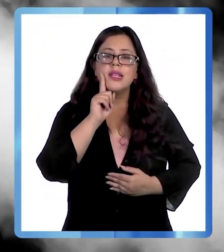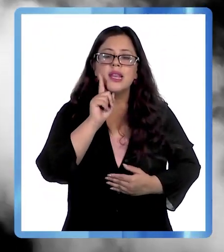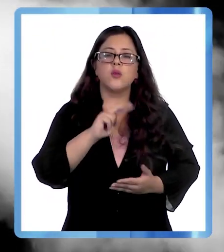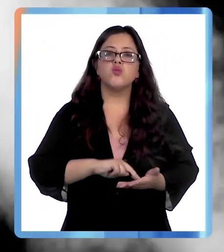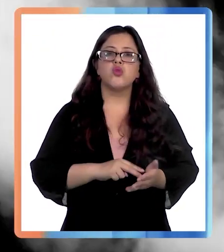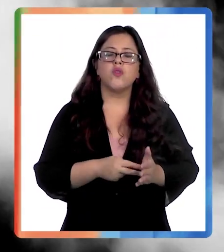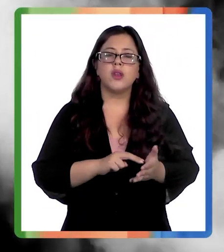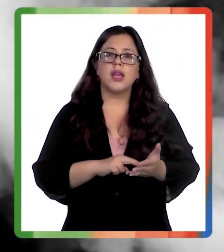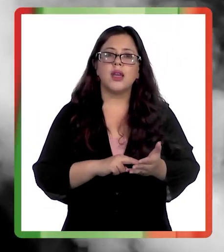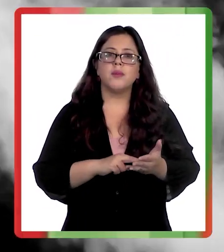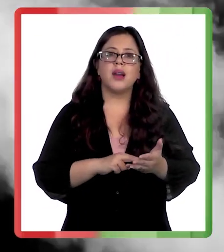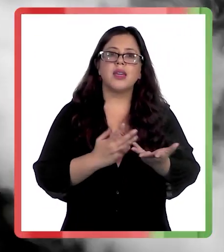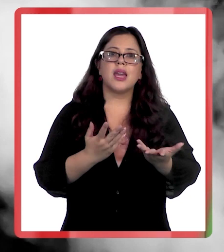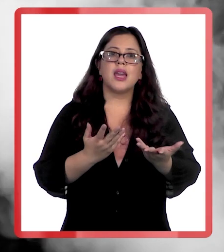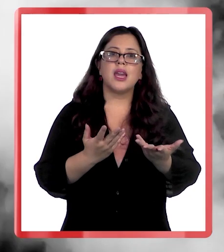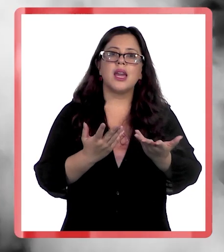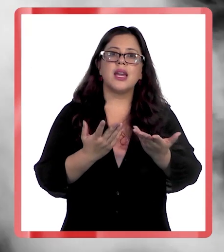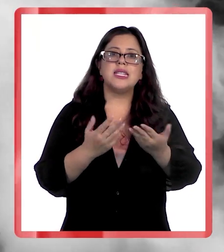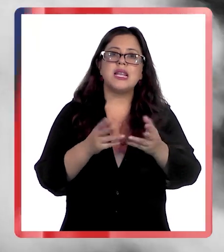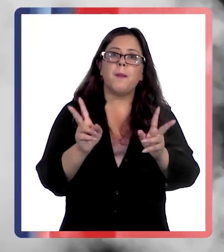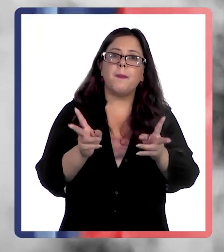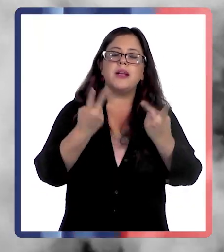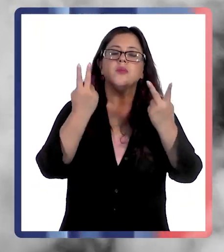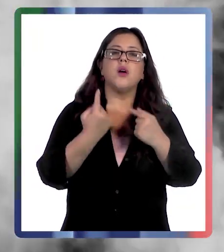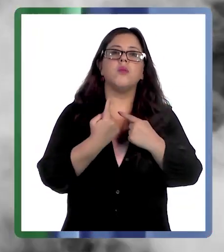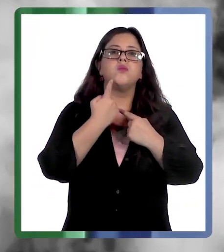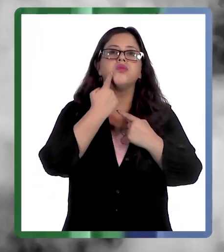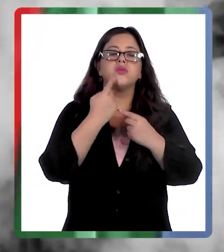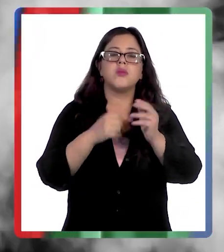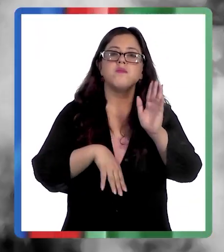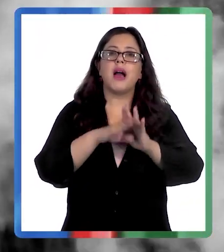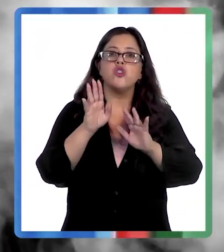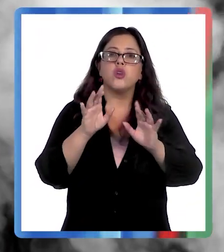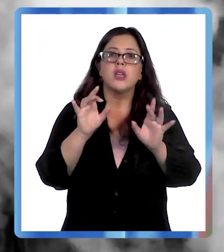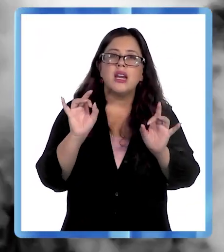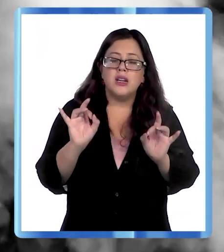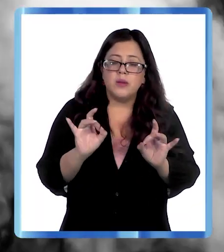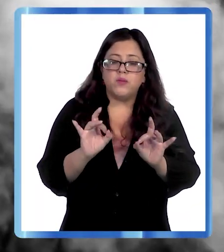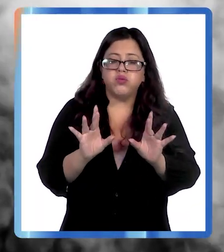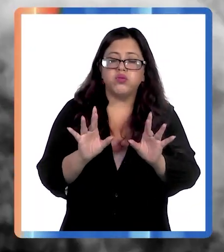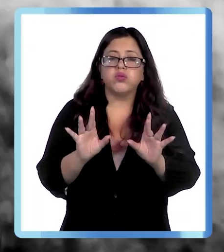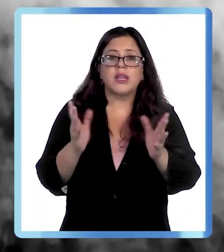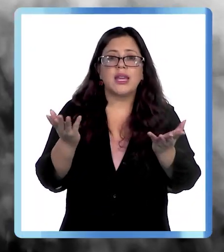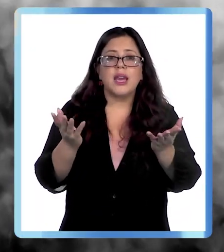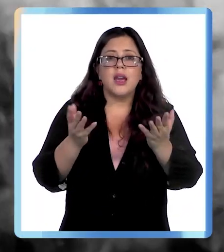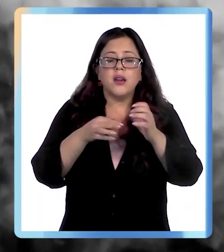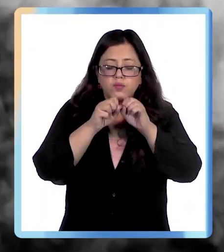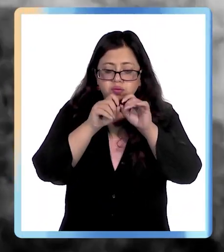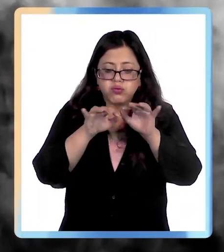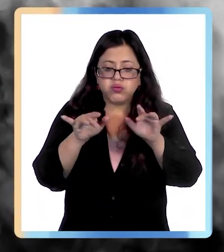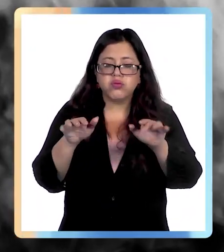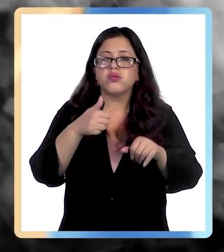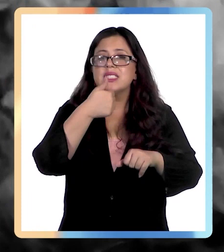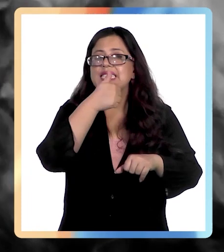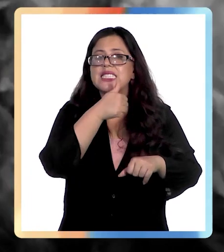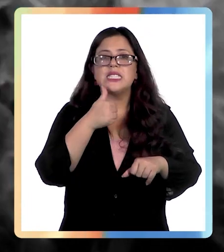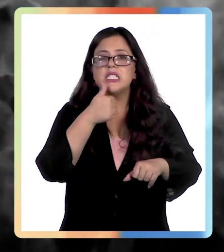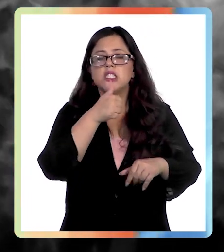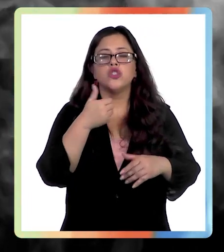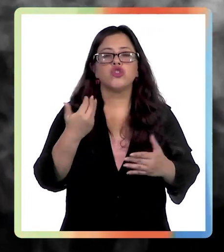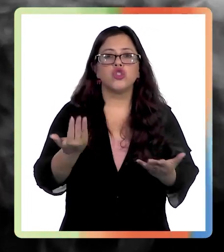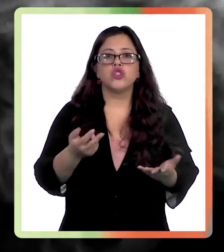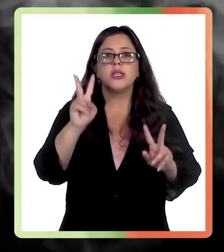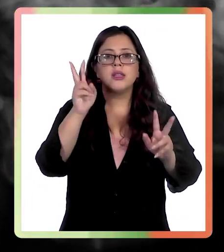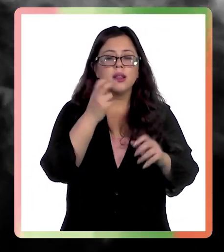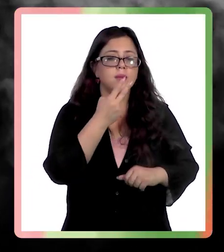una dificultad en su cicatrización más posibilidades de infección en es herida quirúrgica por por ejemplo entonces